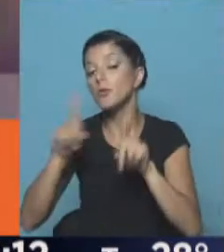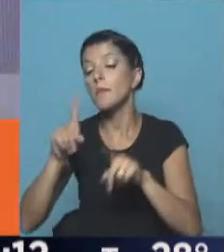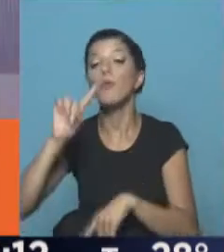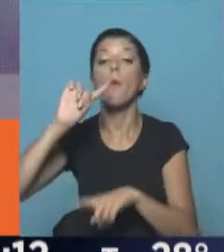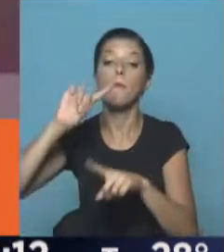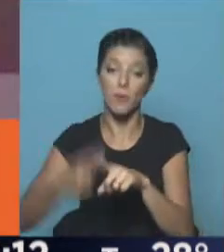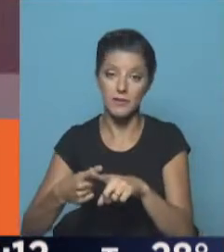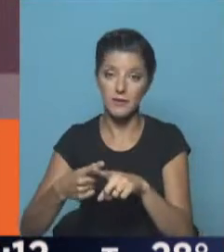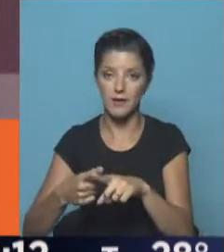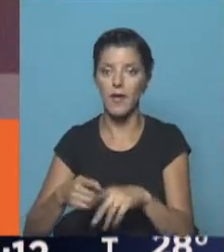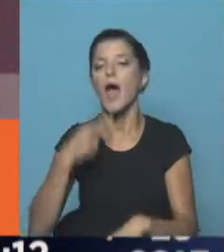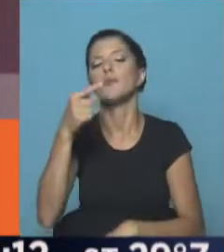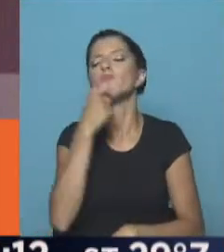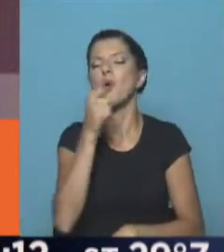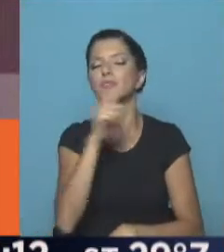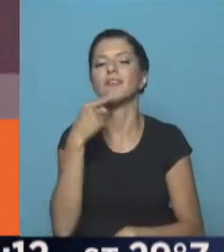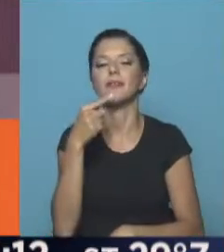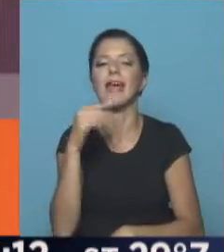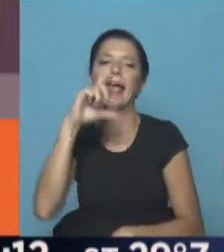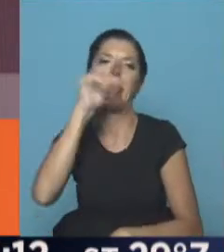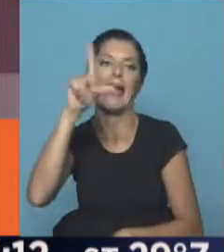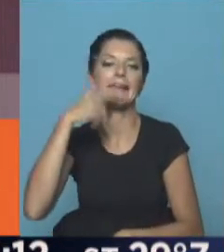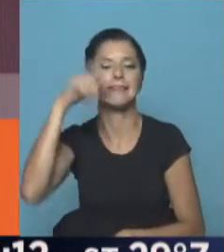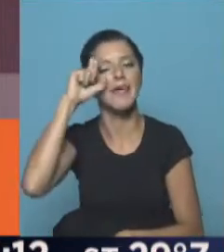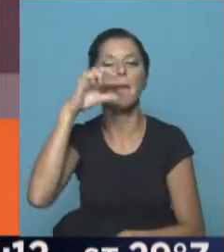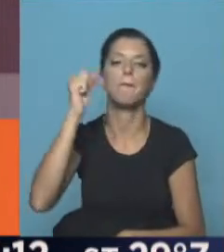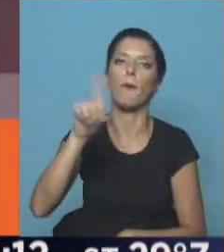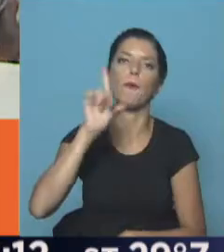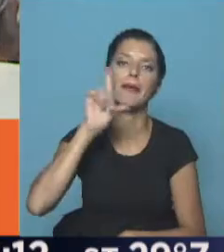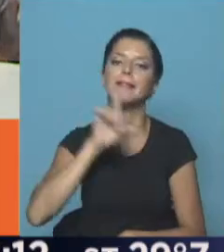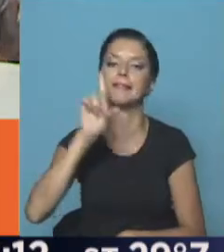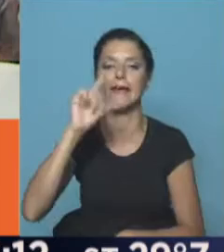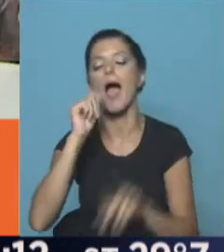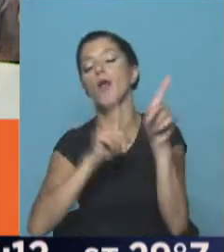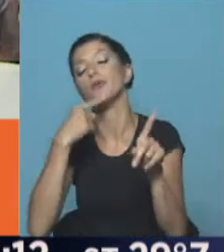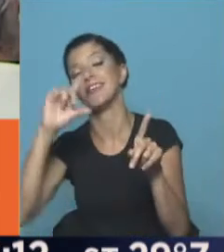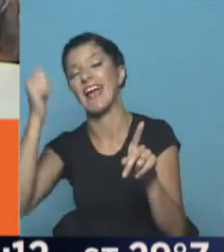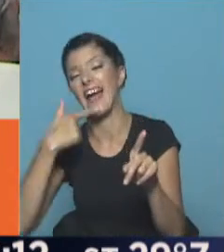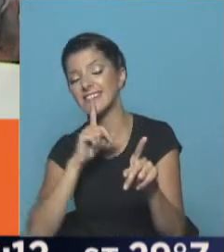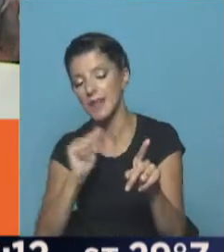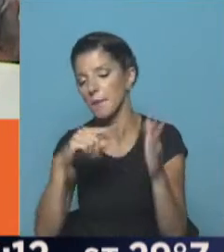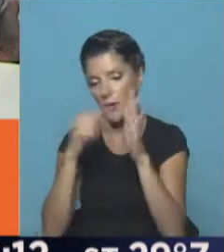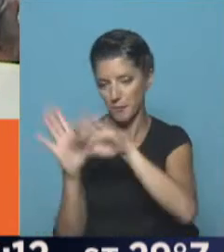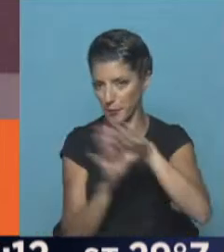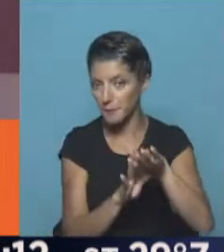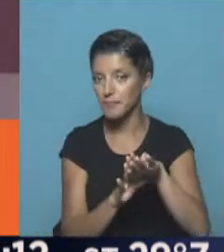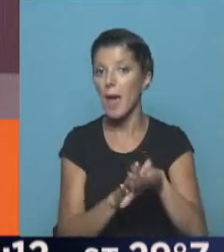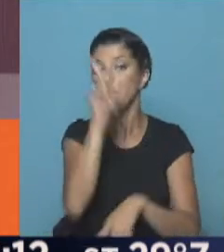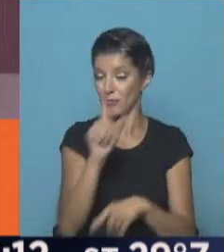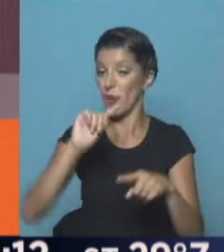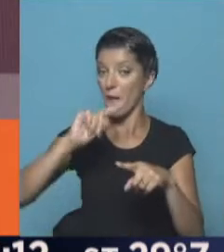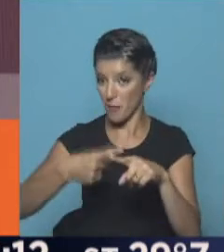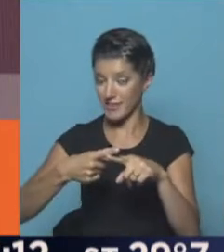como un todo no me gusta decir clase podría o no no se me ocurrió la otra expresión la casta los políticos están también